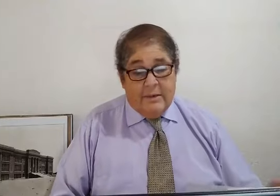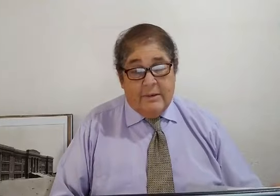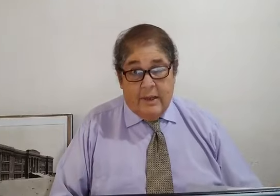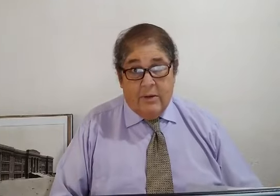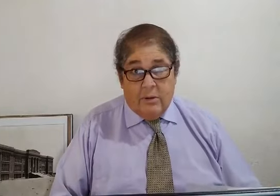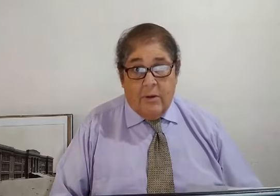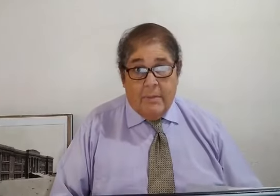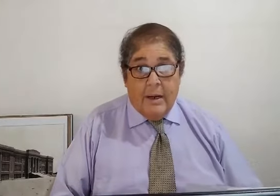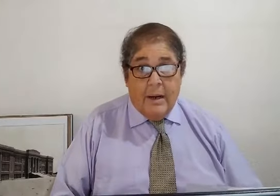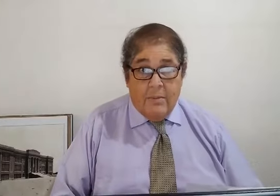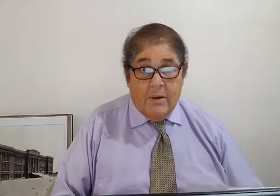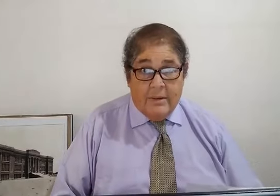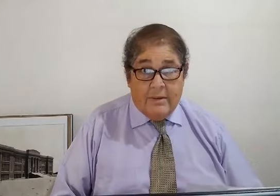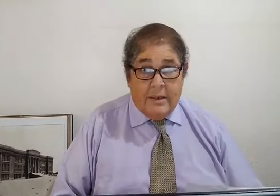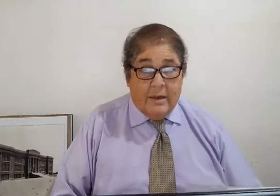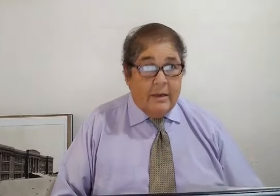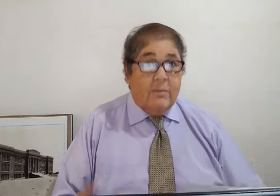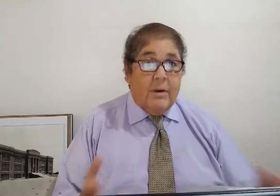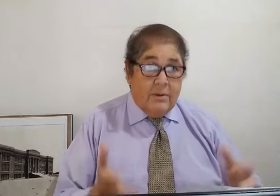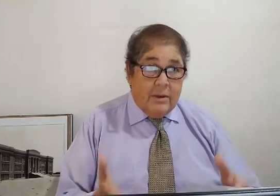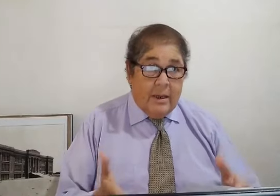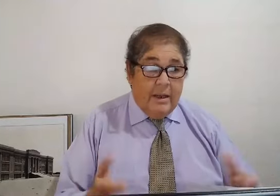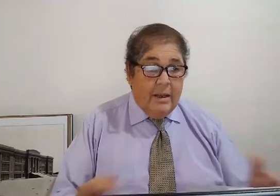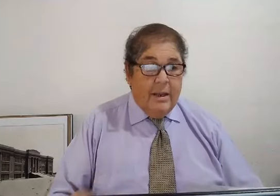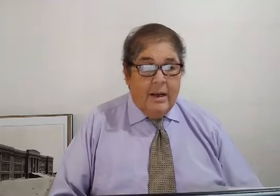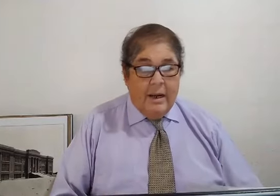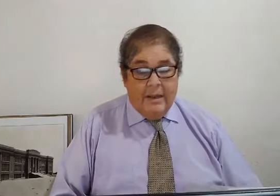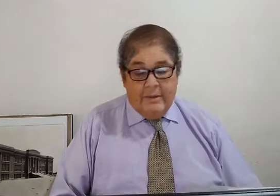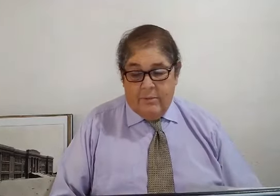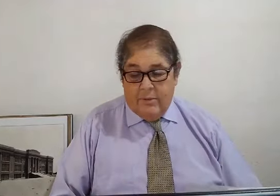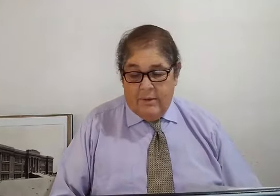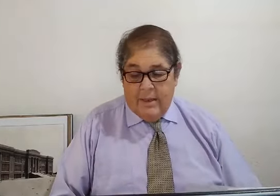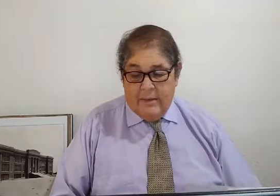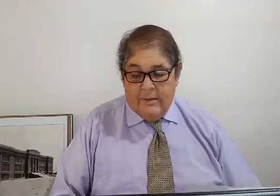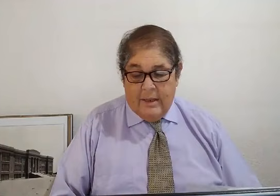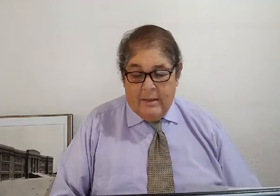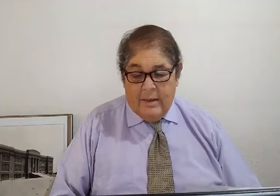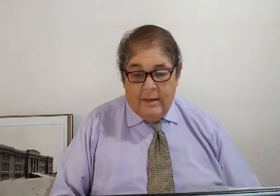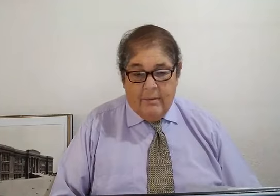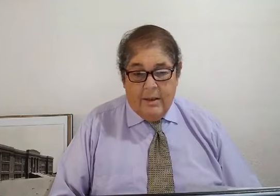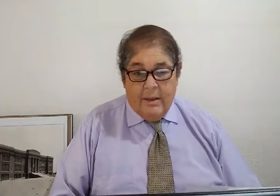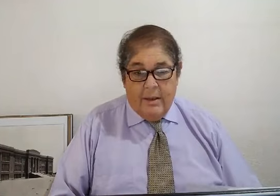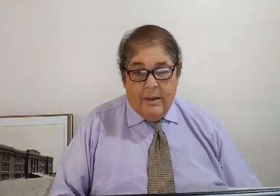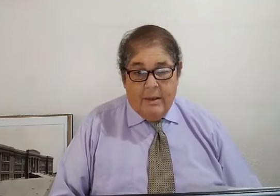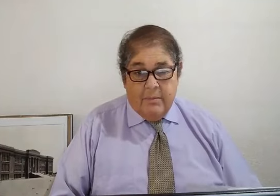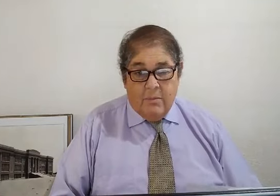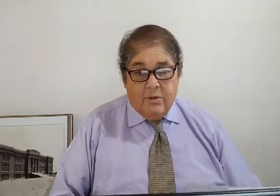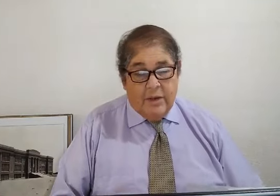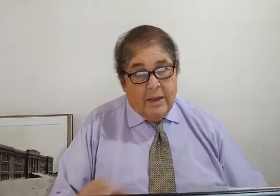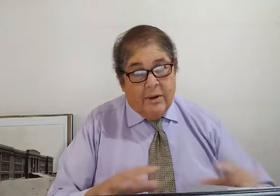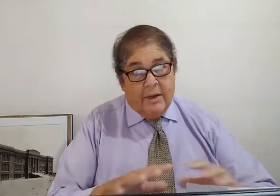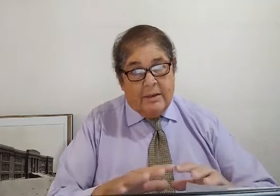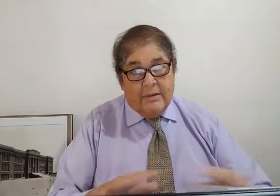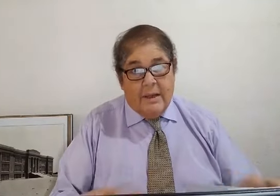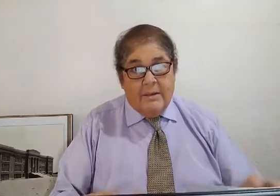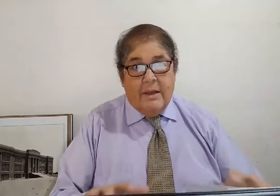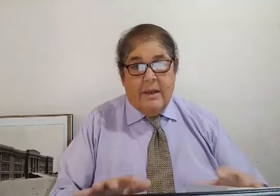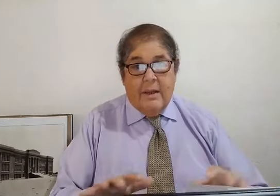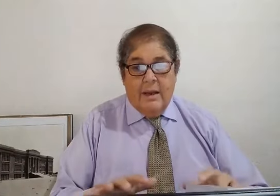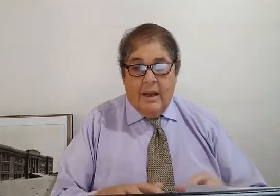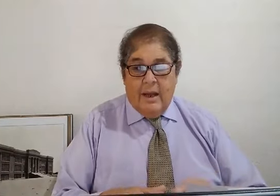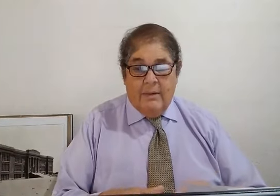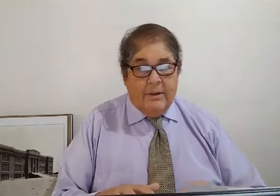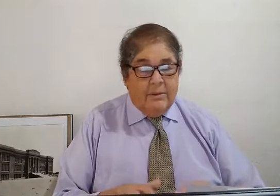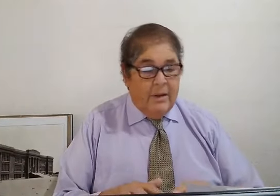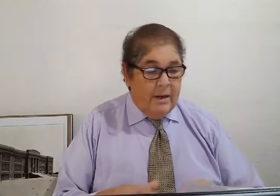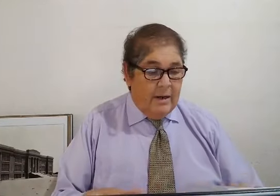ser necesario, tomen la muestra. Les recuerdo que las autoridades han mostrado reticencia